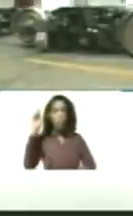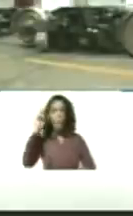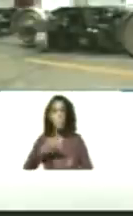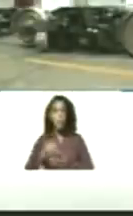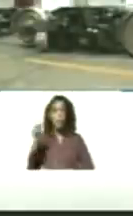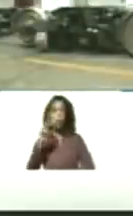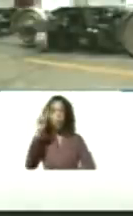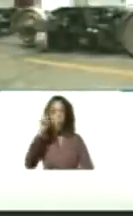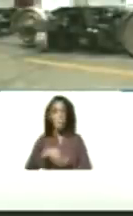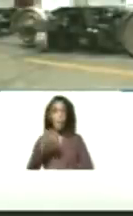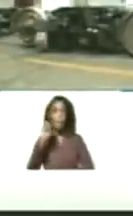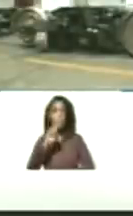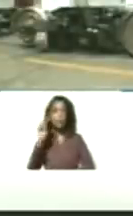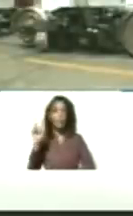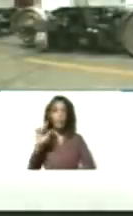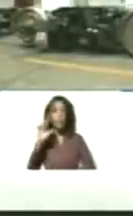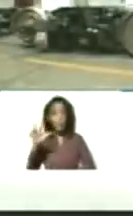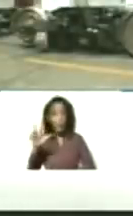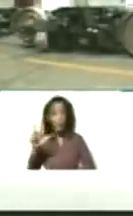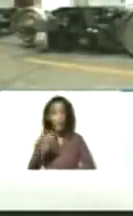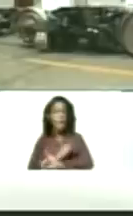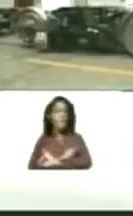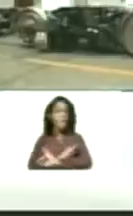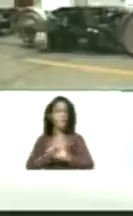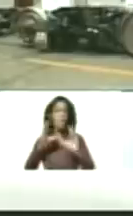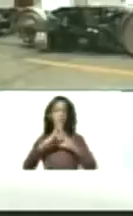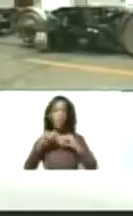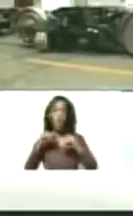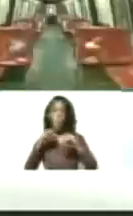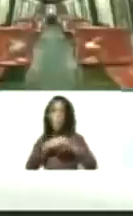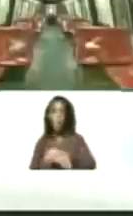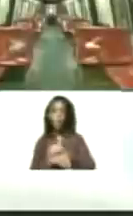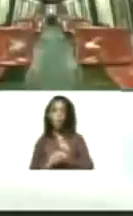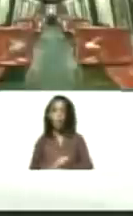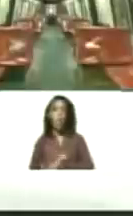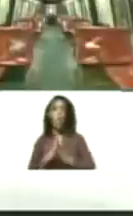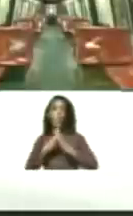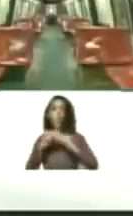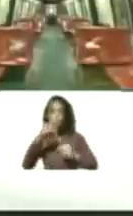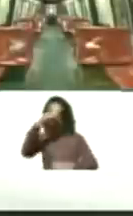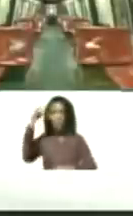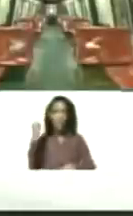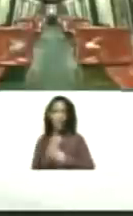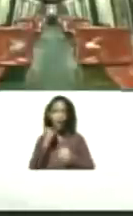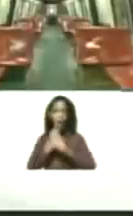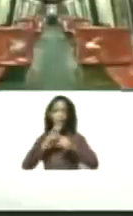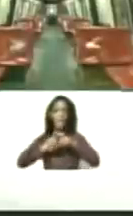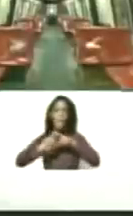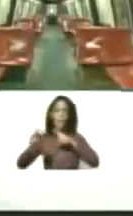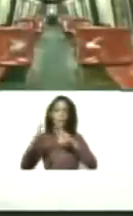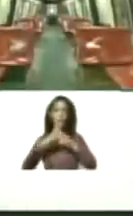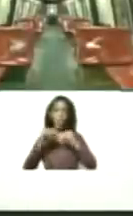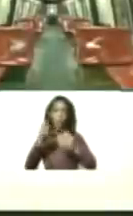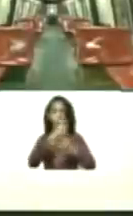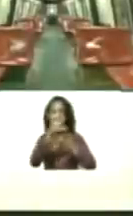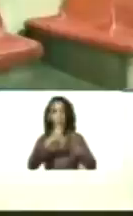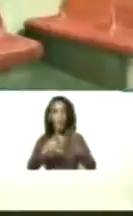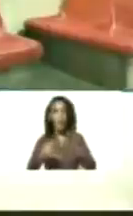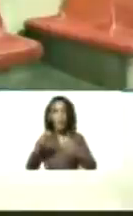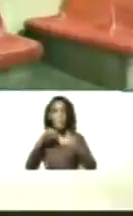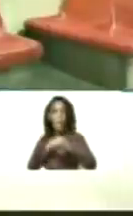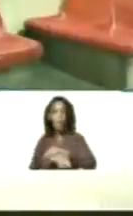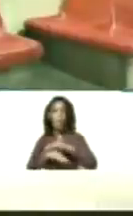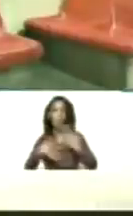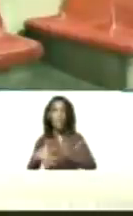2023, culminar todos los trenes, todas las obras férreas y todas las líneas de metro